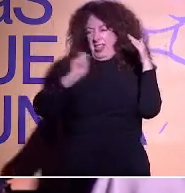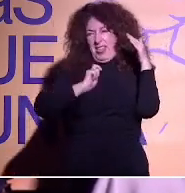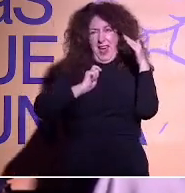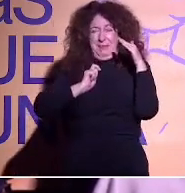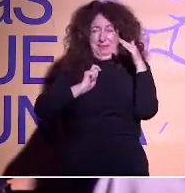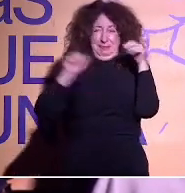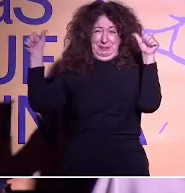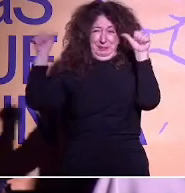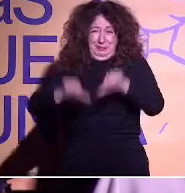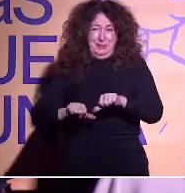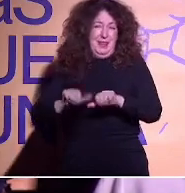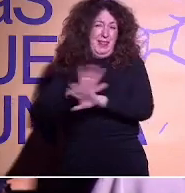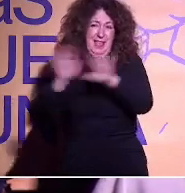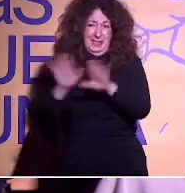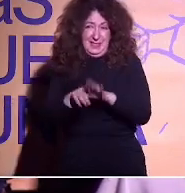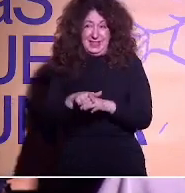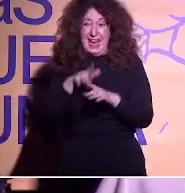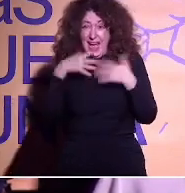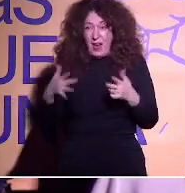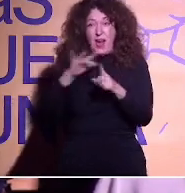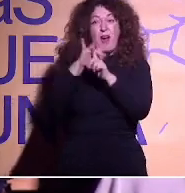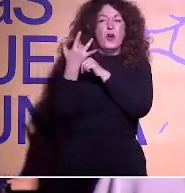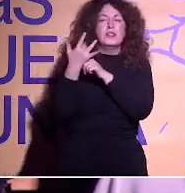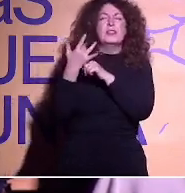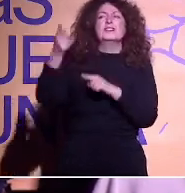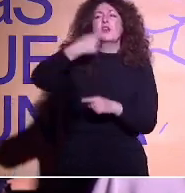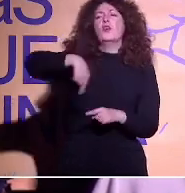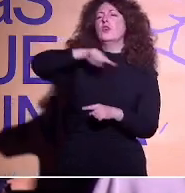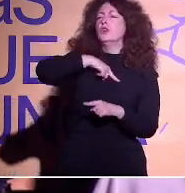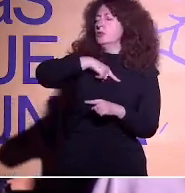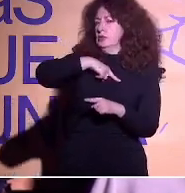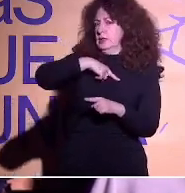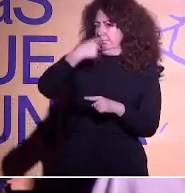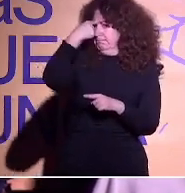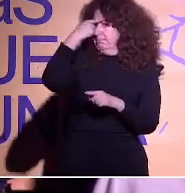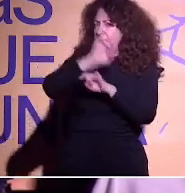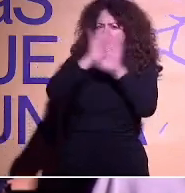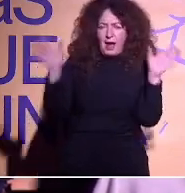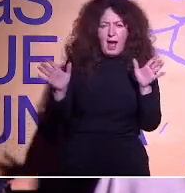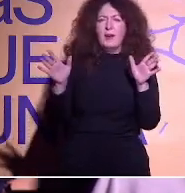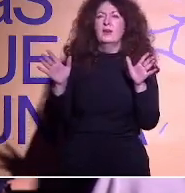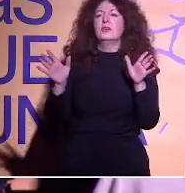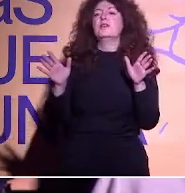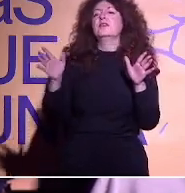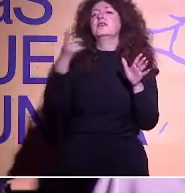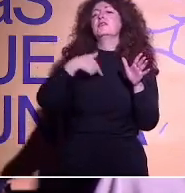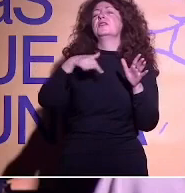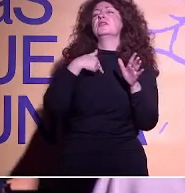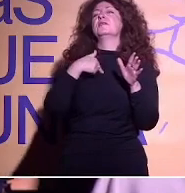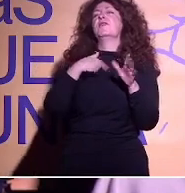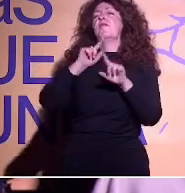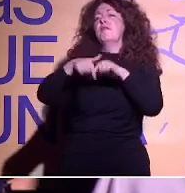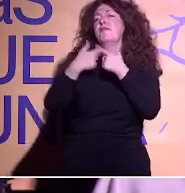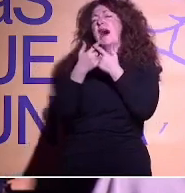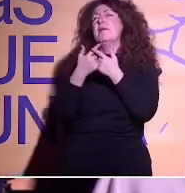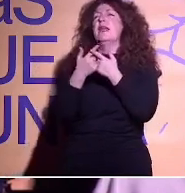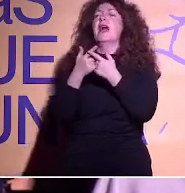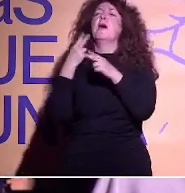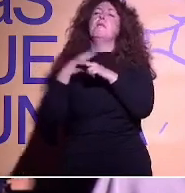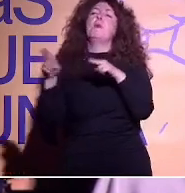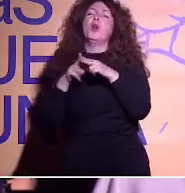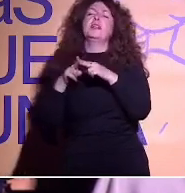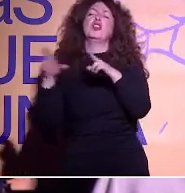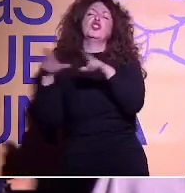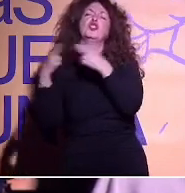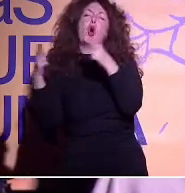al desastre en ese contexto nosotras tenemos muy claro que no nos referenciamos en la familia Pol del